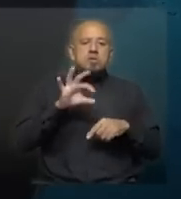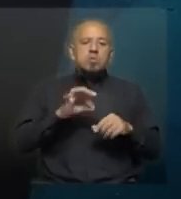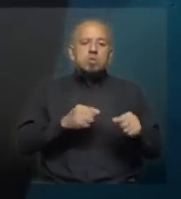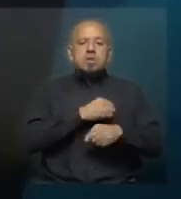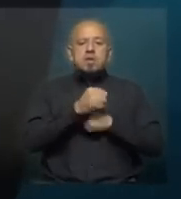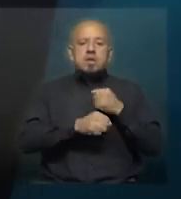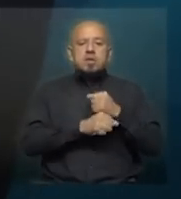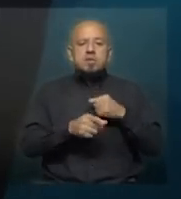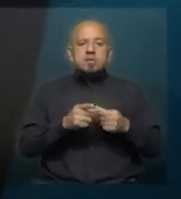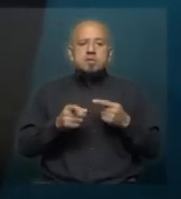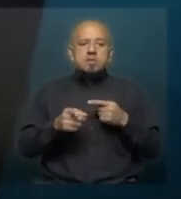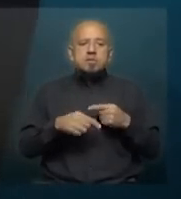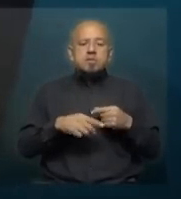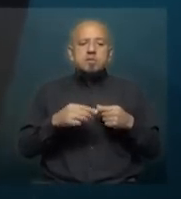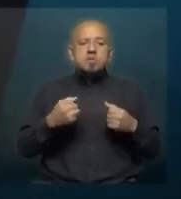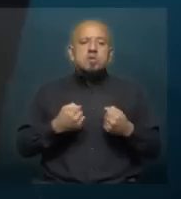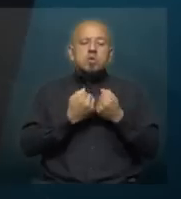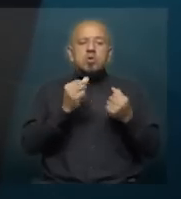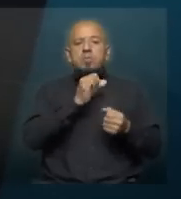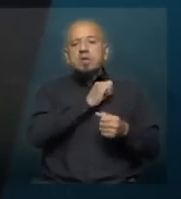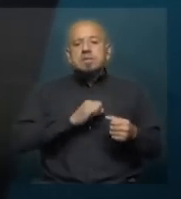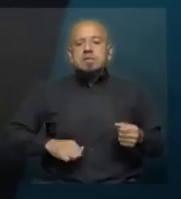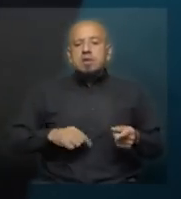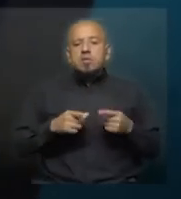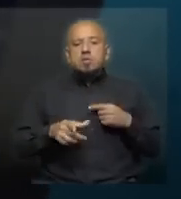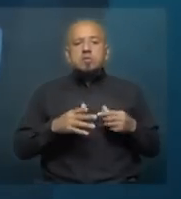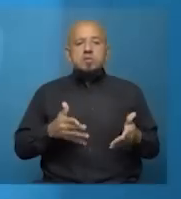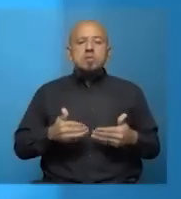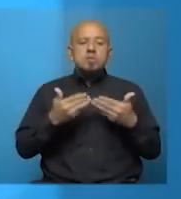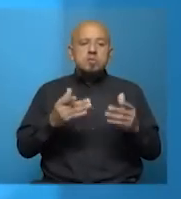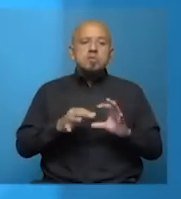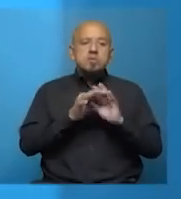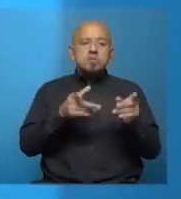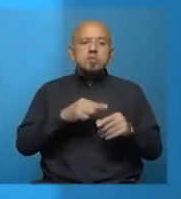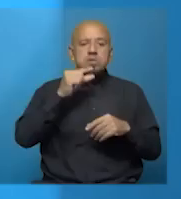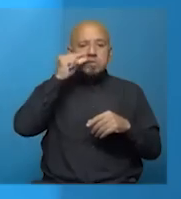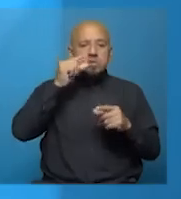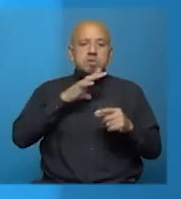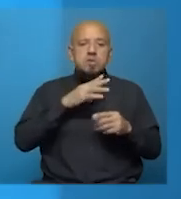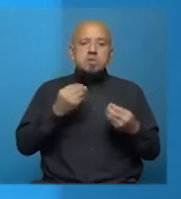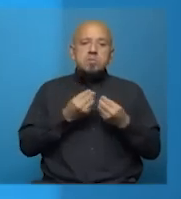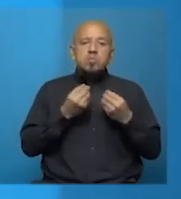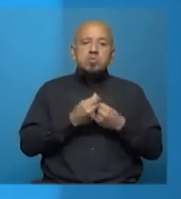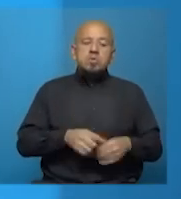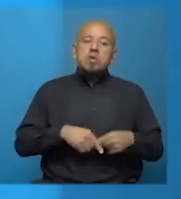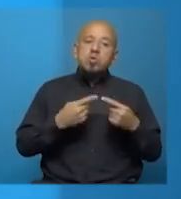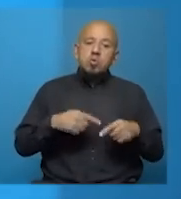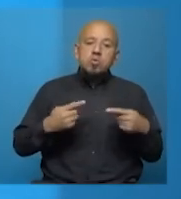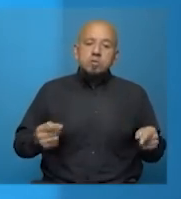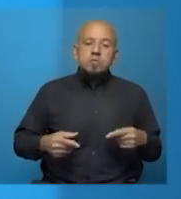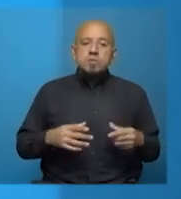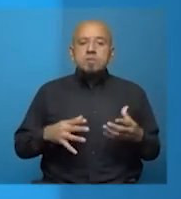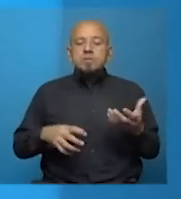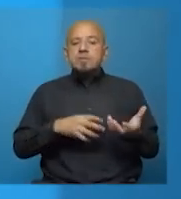años del golpe de Estado, en pocos días lo que fue la liberación de Cereña. Hay muchas cosas que siempre nos